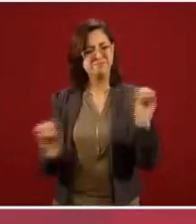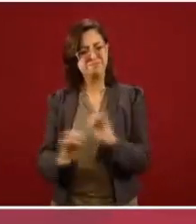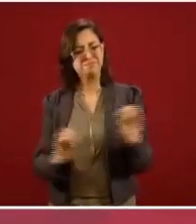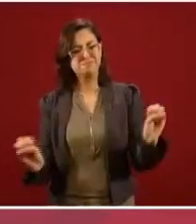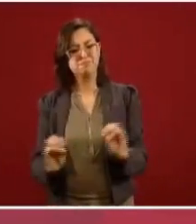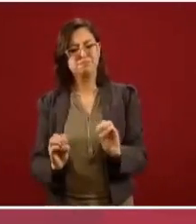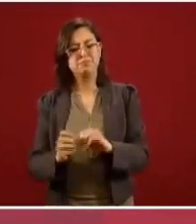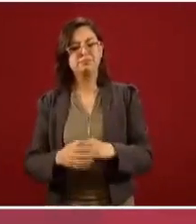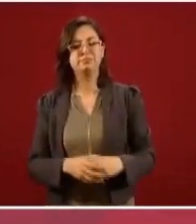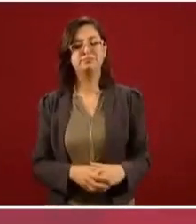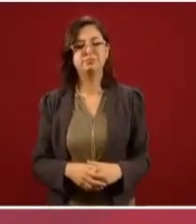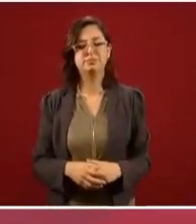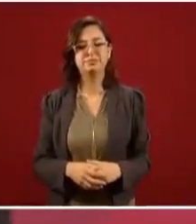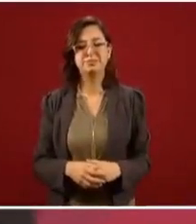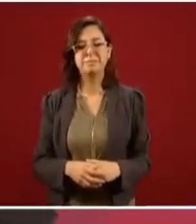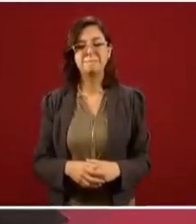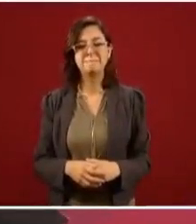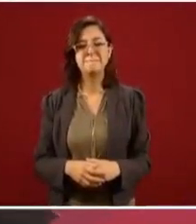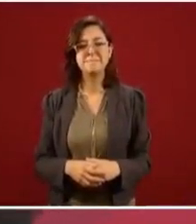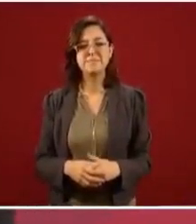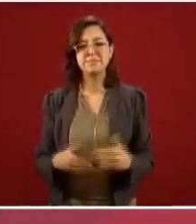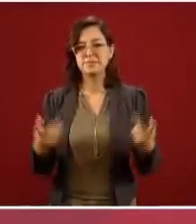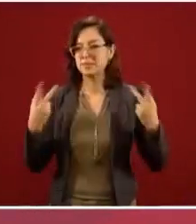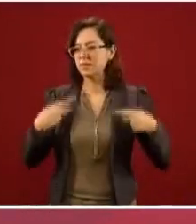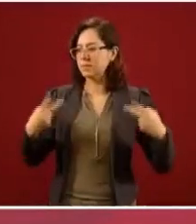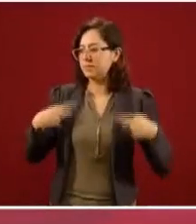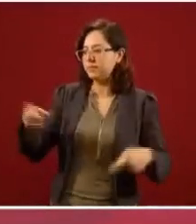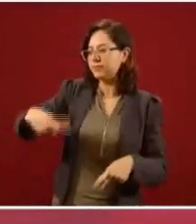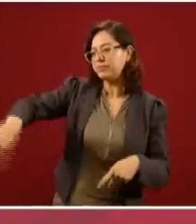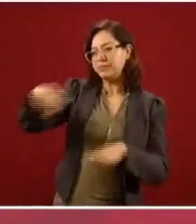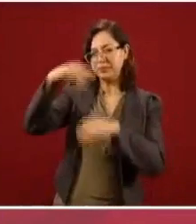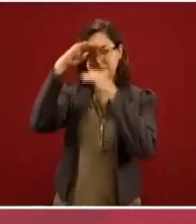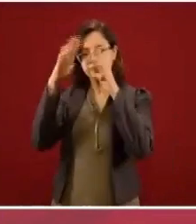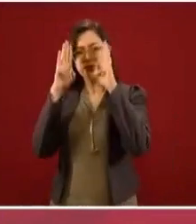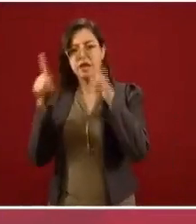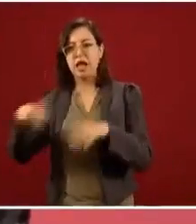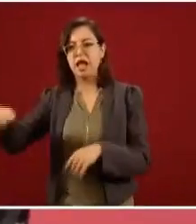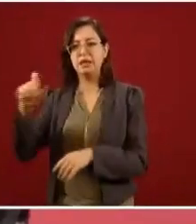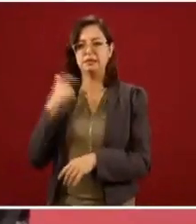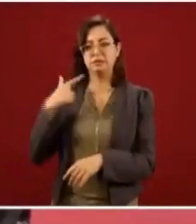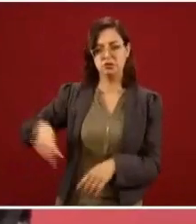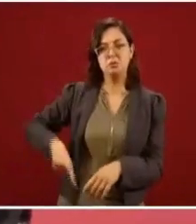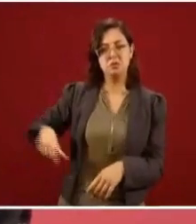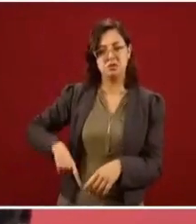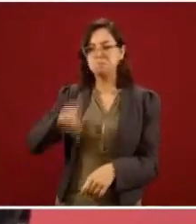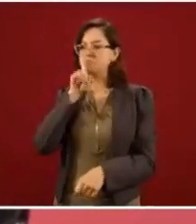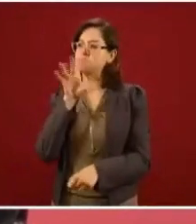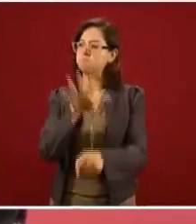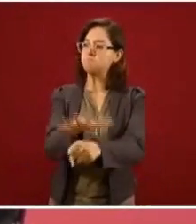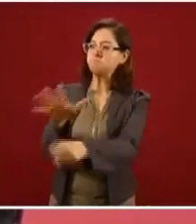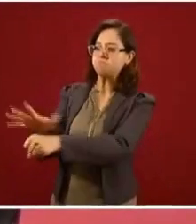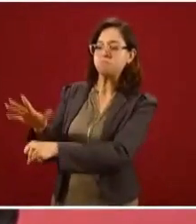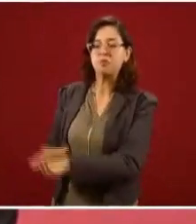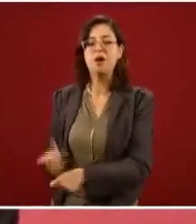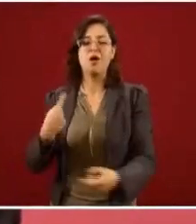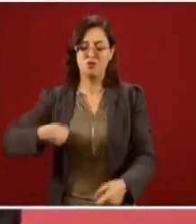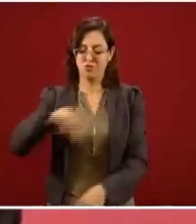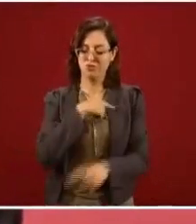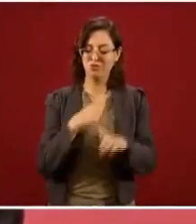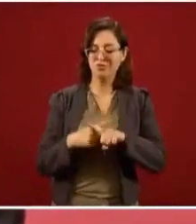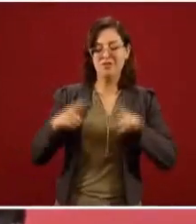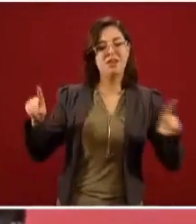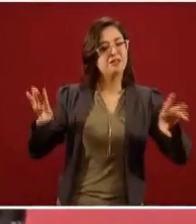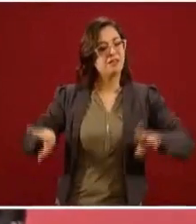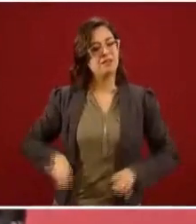A diferencia de los conservadores, nosotros tenemos ideales, tenemos principios, pero sobre